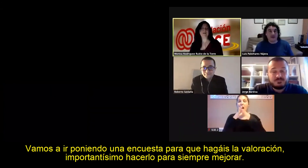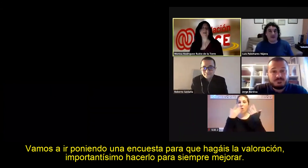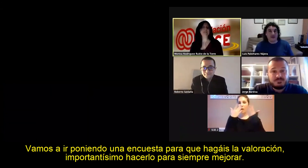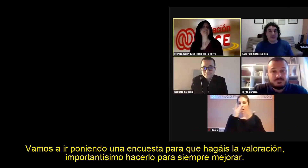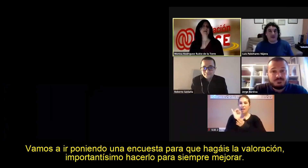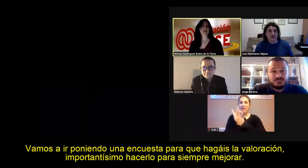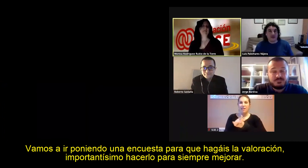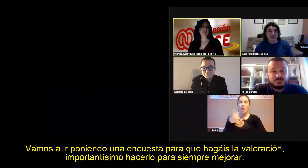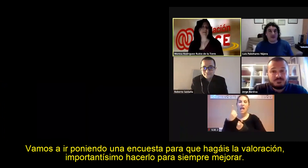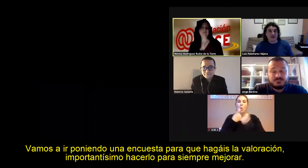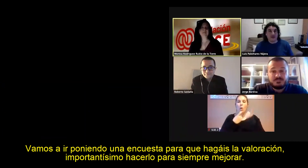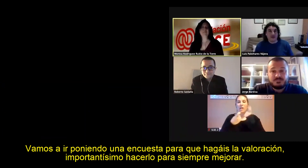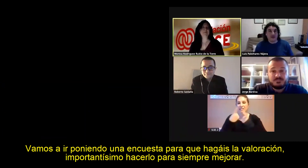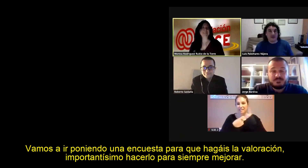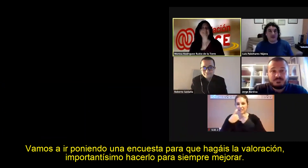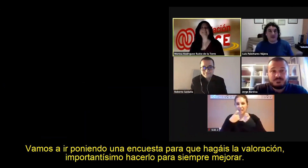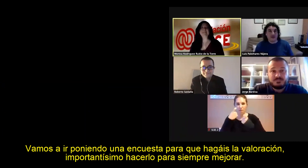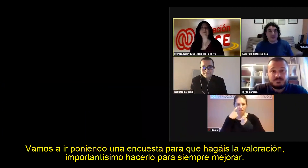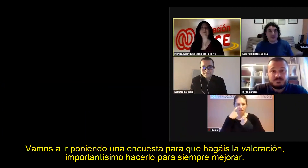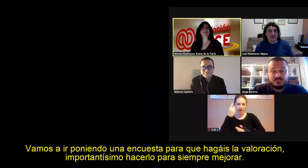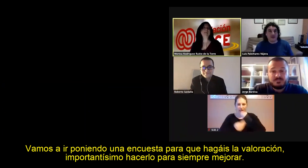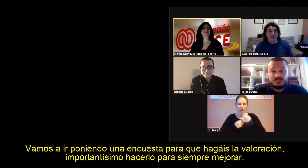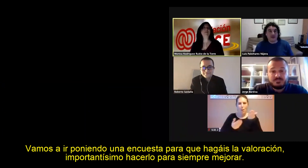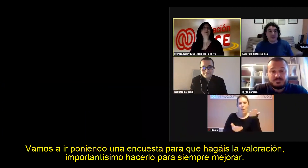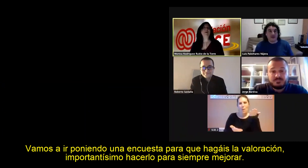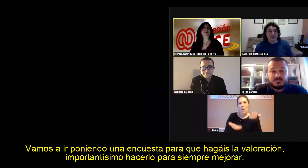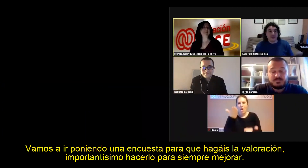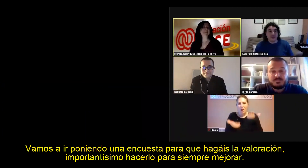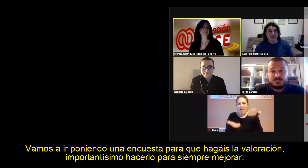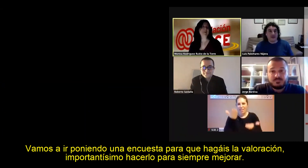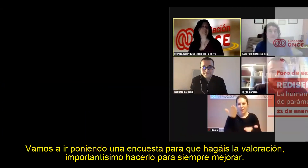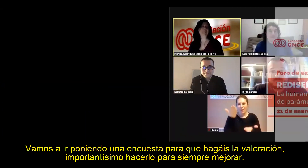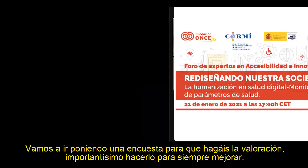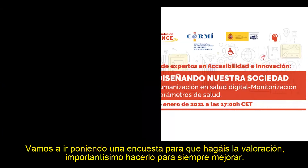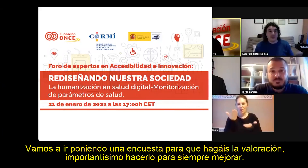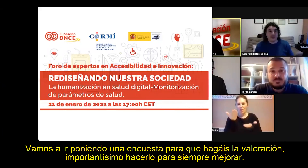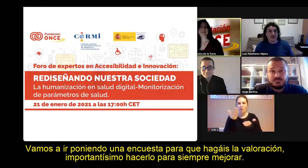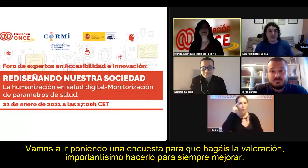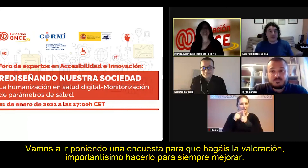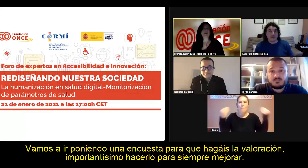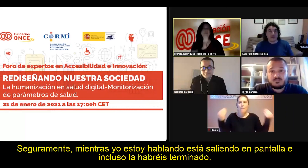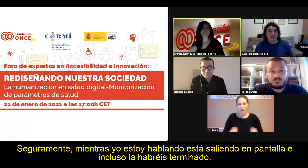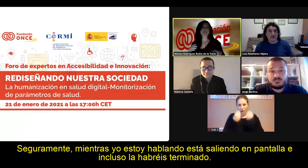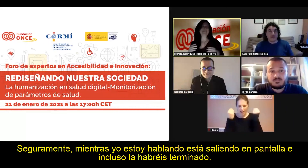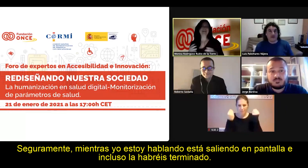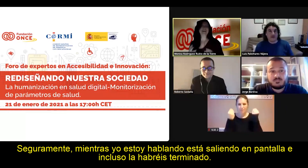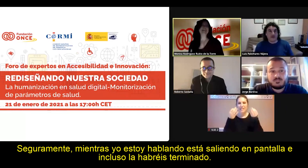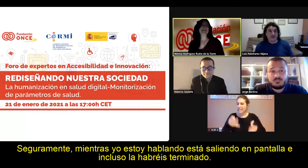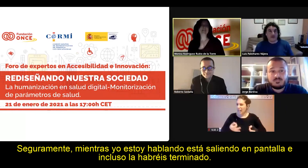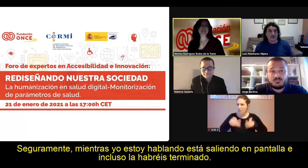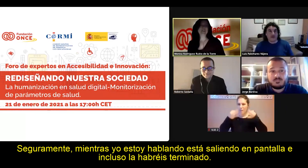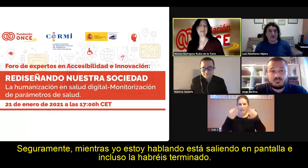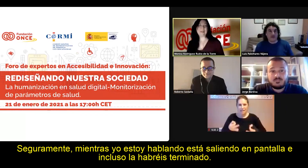hagáis la valoración, importantísimo hacerlo para siempre mejorar. Seguramente mientras yo